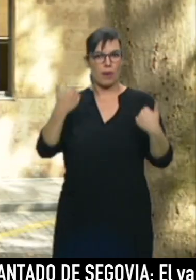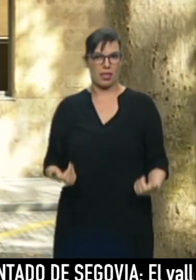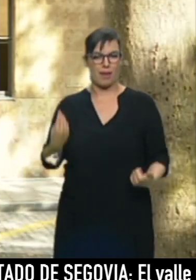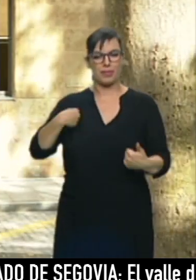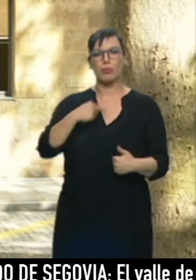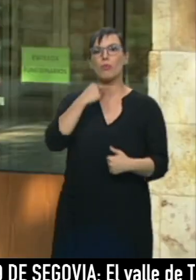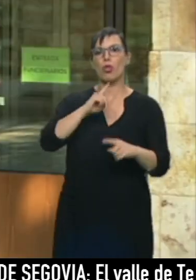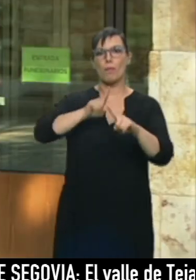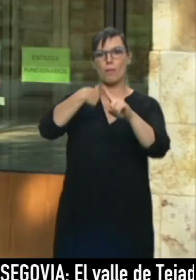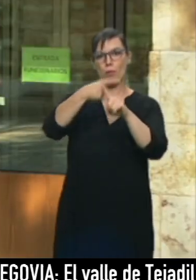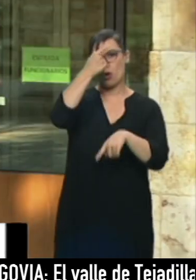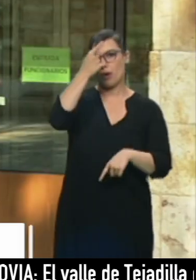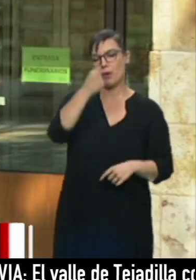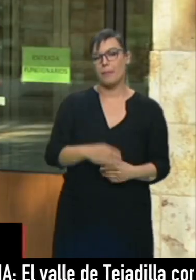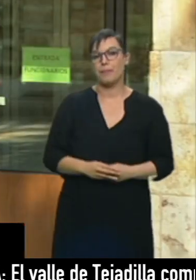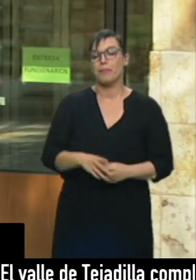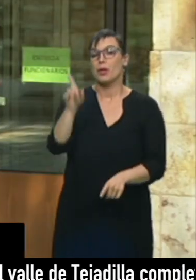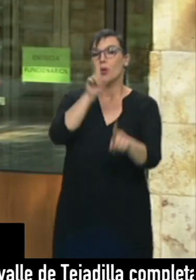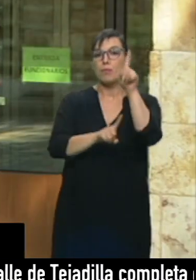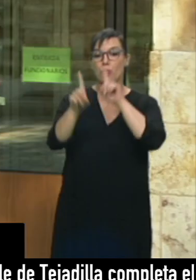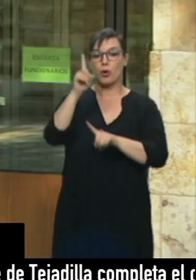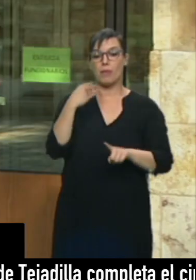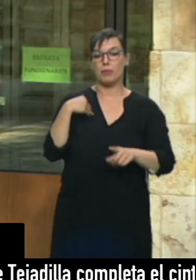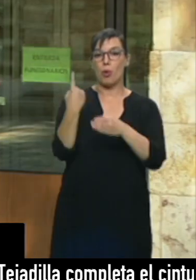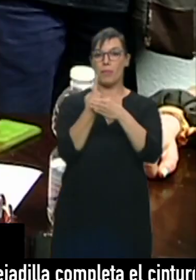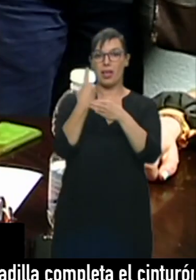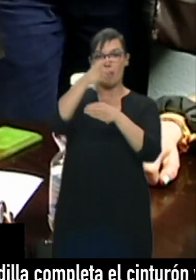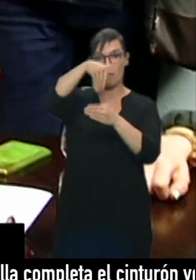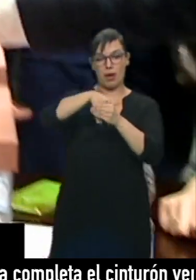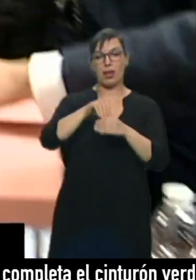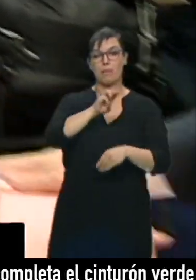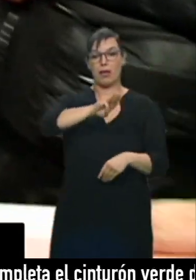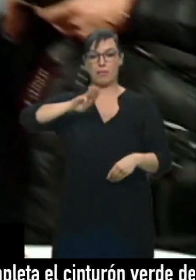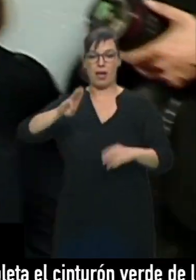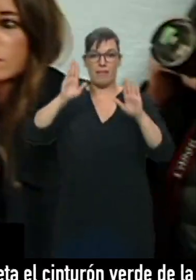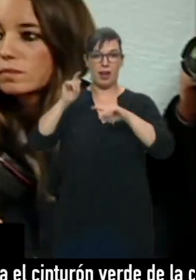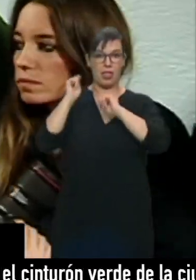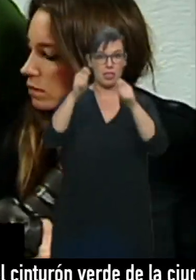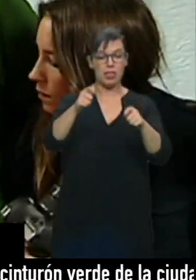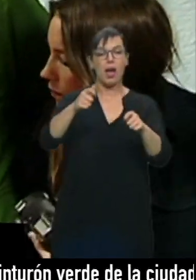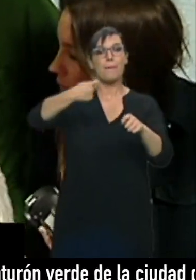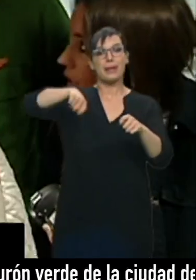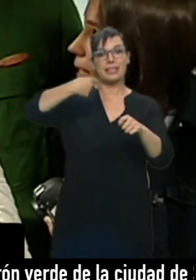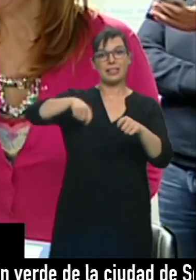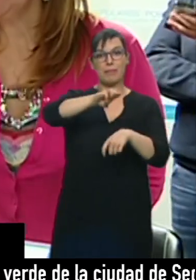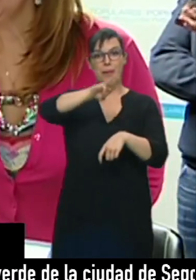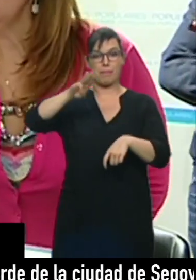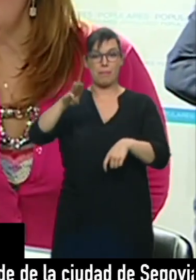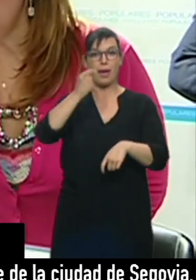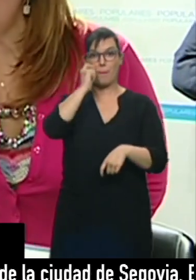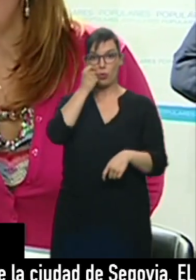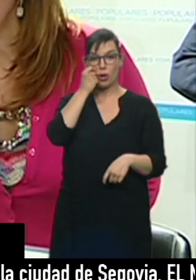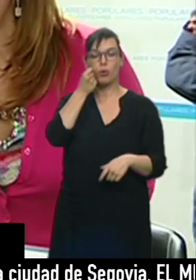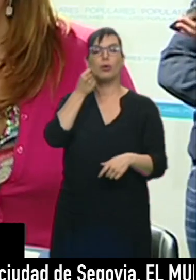La polémica por las primarias del Partido Popular en las que Alfonso Fernández Mañueco fue elegido presidente regional del partido continúa su recorrido